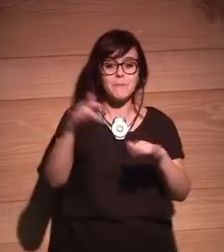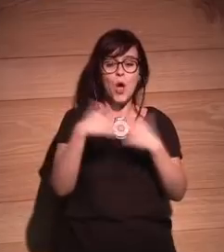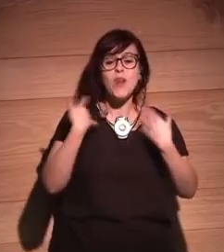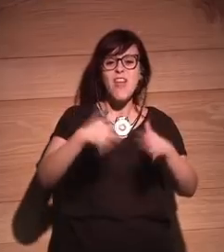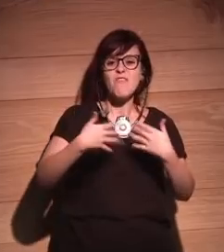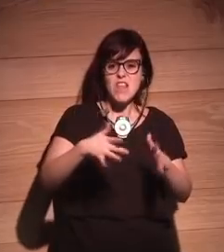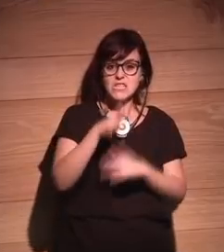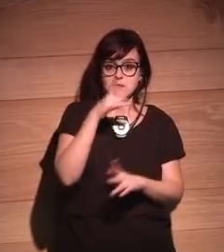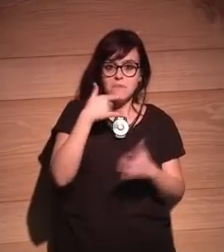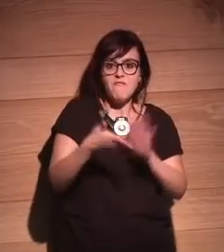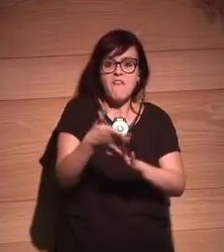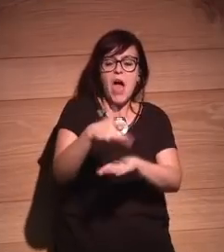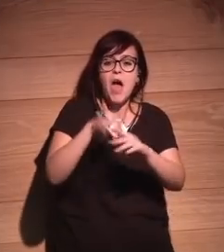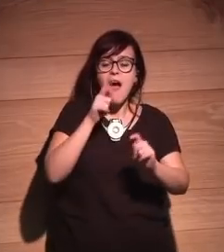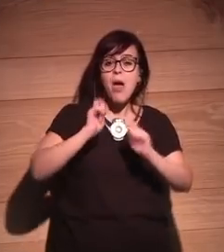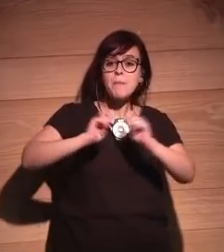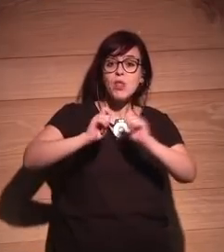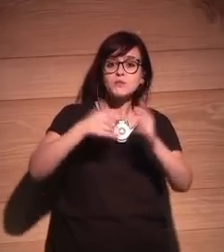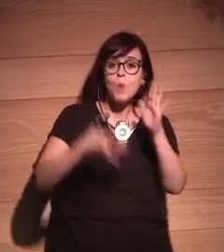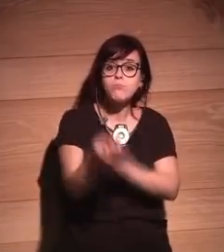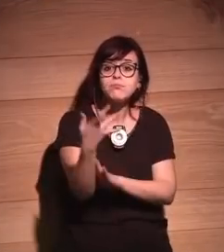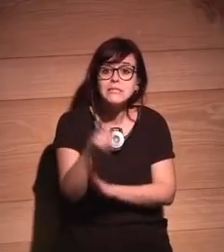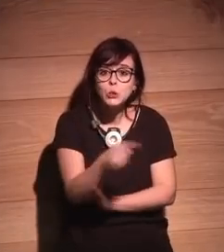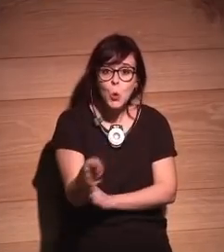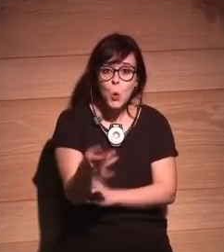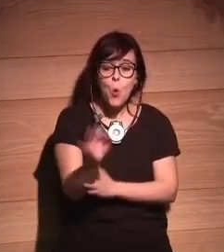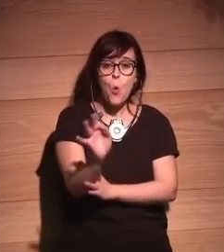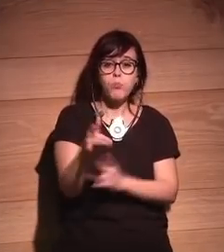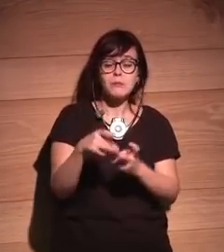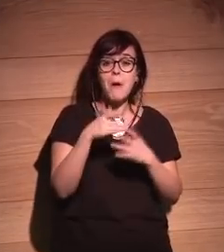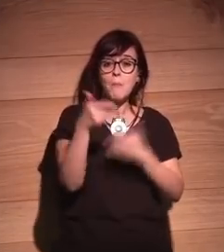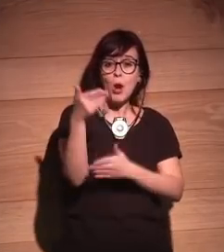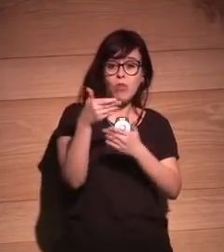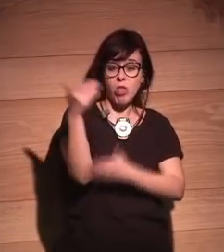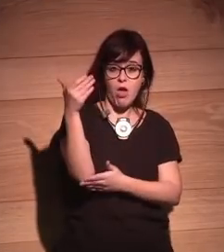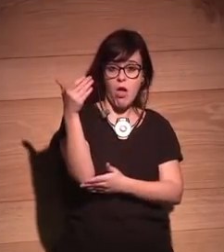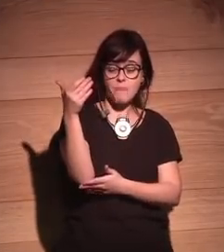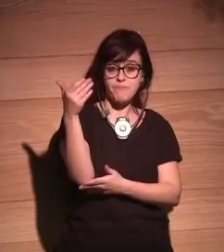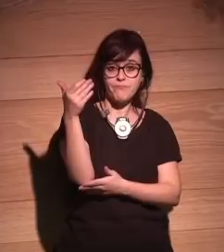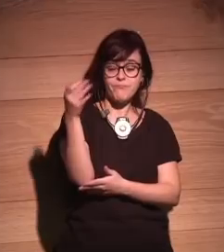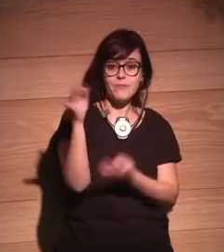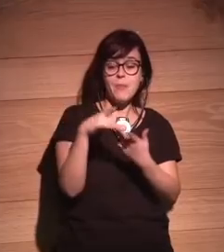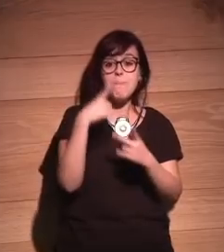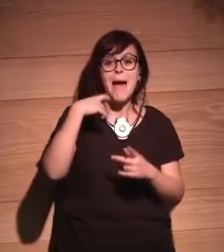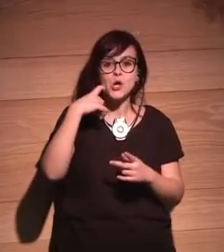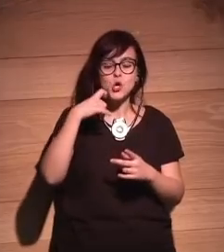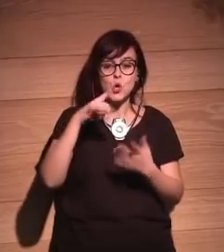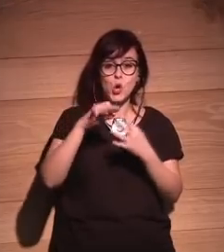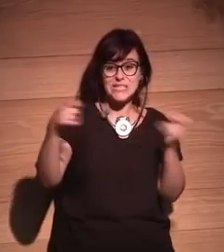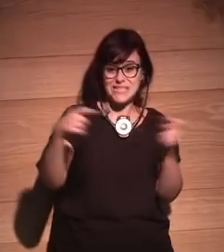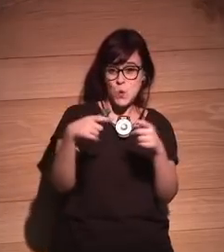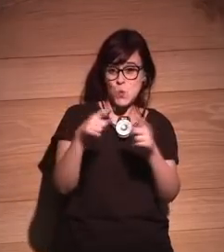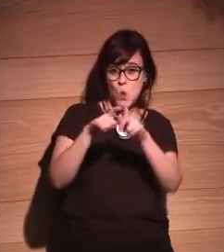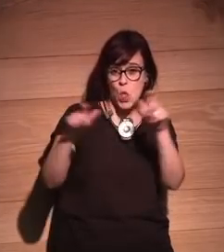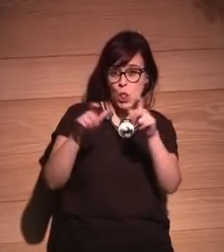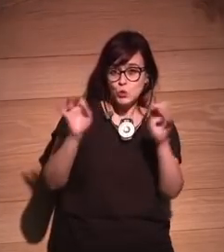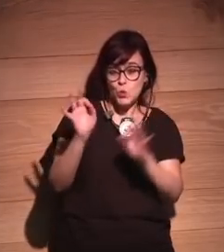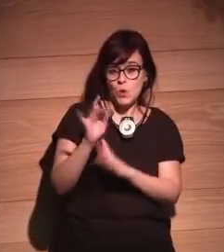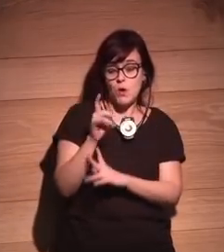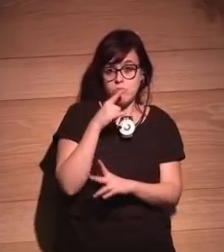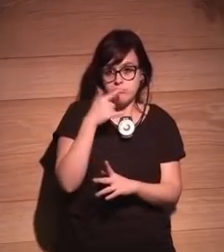hacer periodismo? ¿Cuánto falta para que las portadas de los bancos, aseguradoras, que es